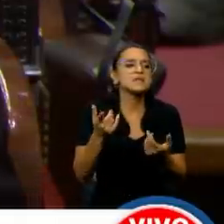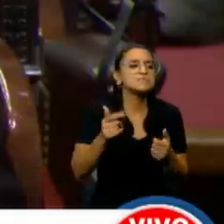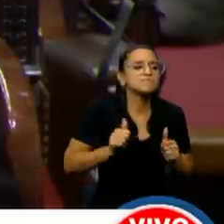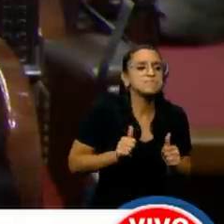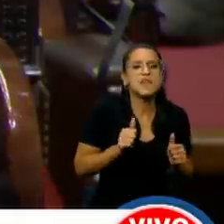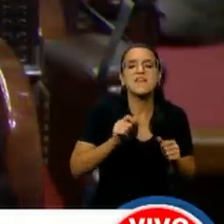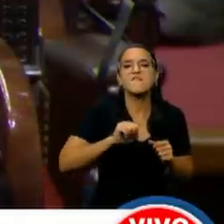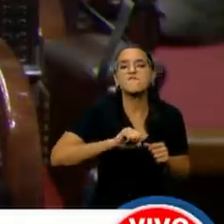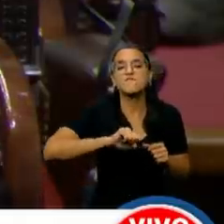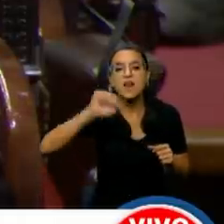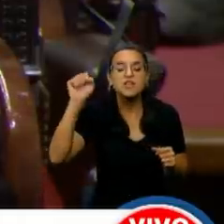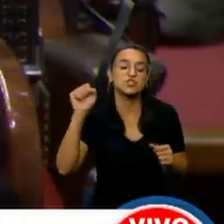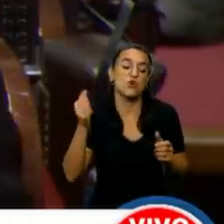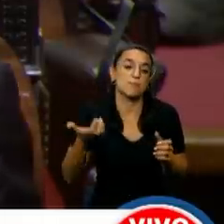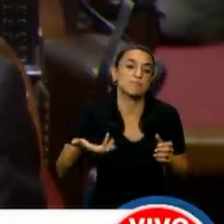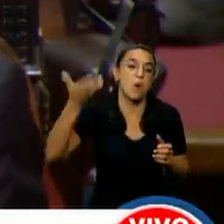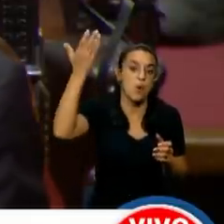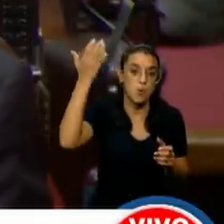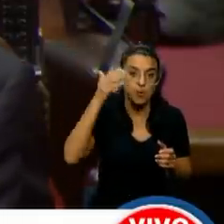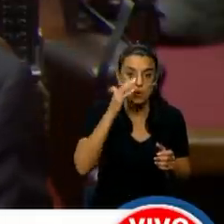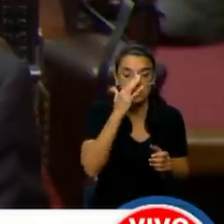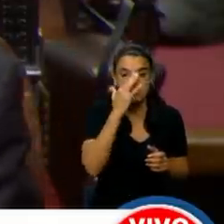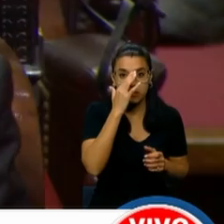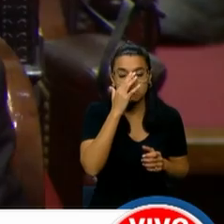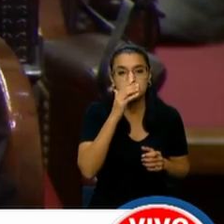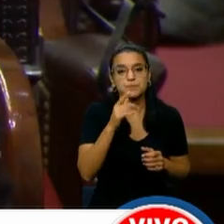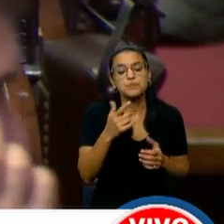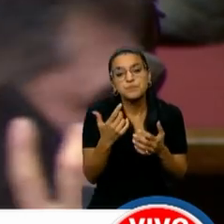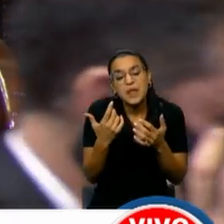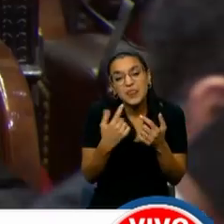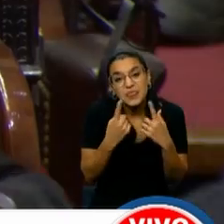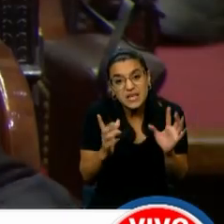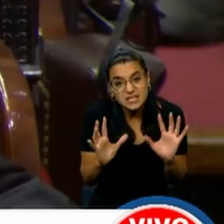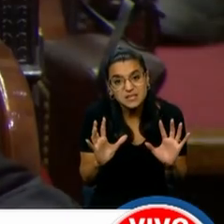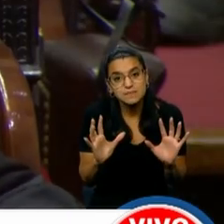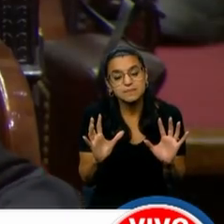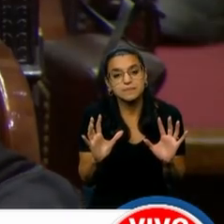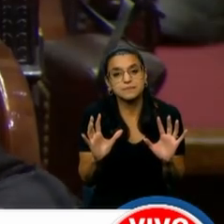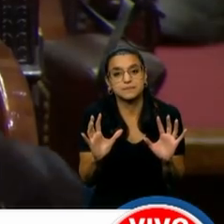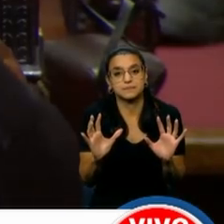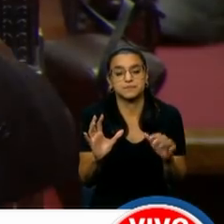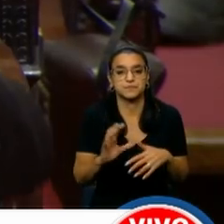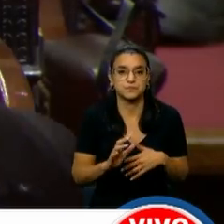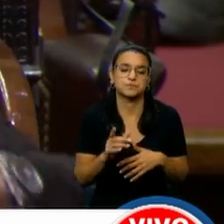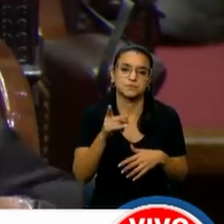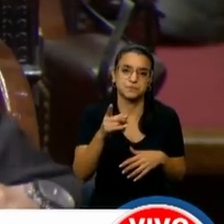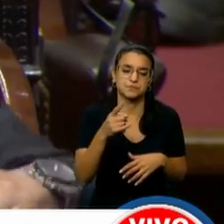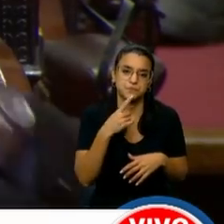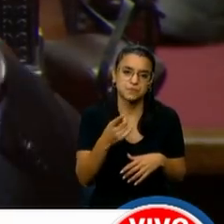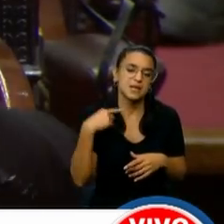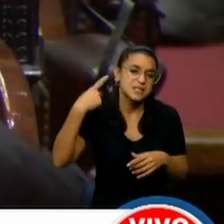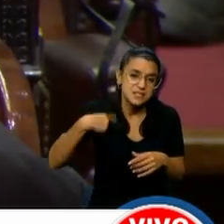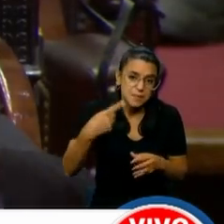es mayor y suelen utilizar y lo han hecho